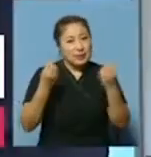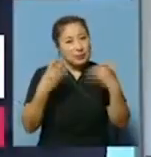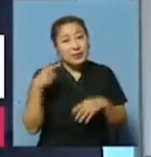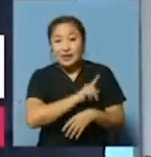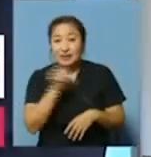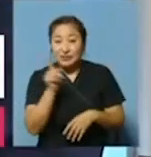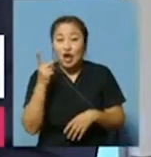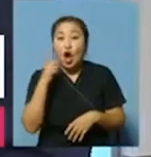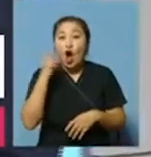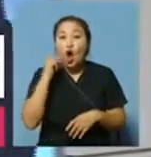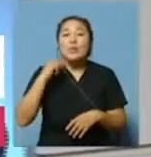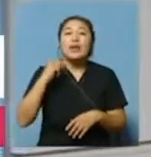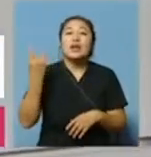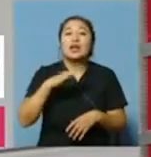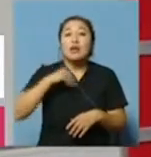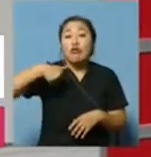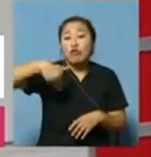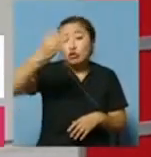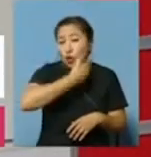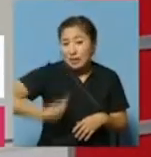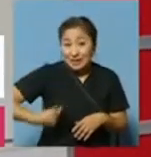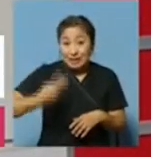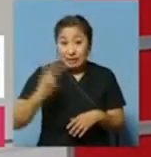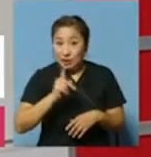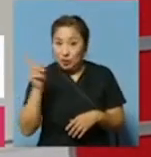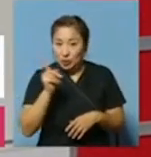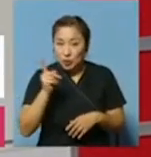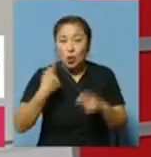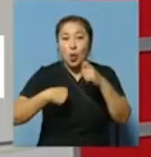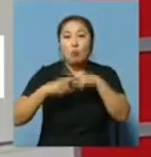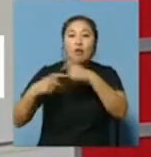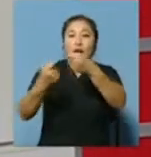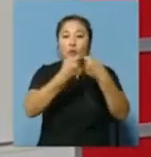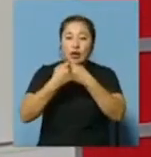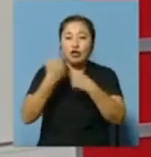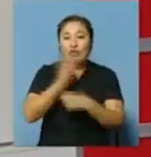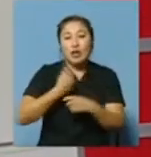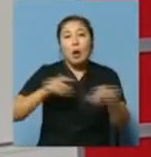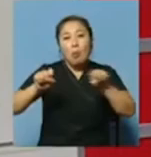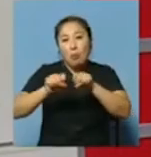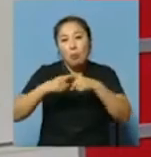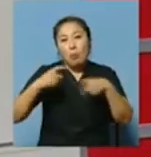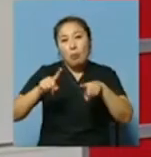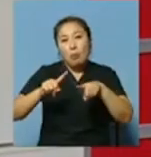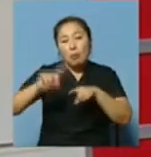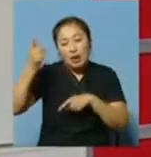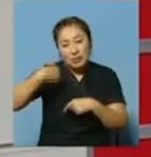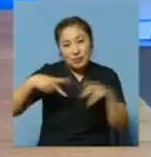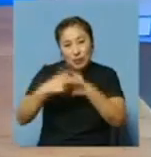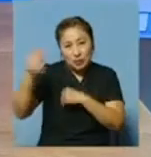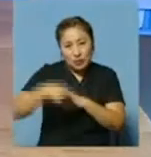la palabra de juan manuel urtubey candidato a vicepresidente por consenso federal hacemos una pausa ya